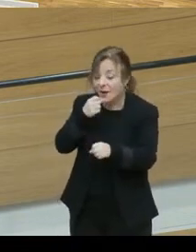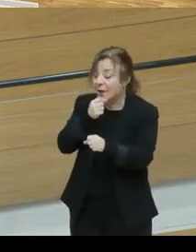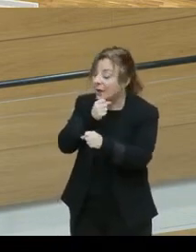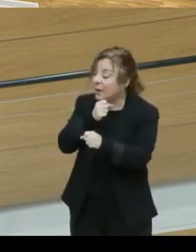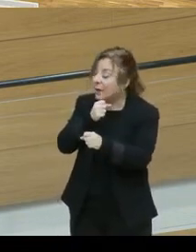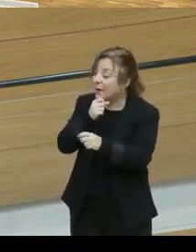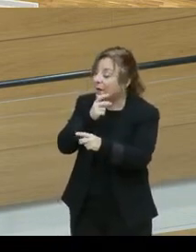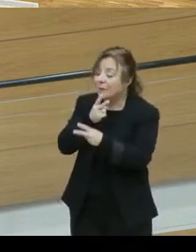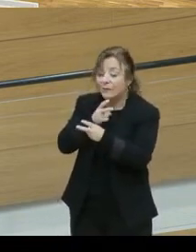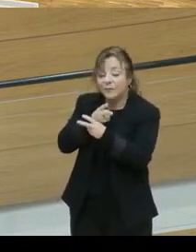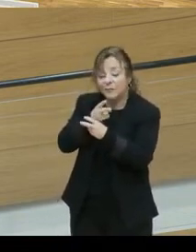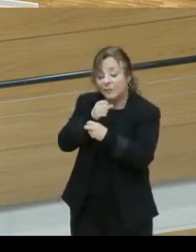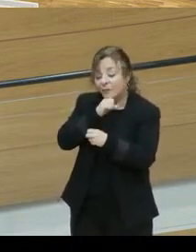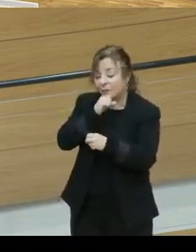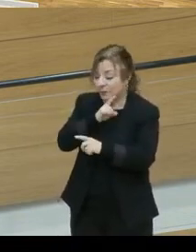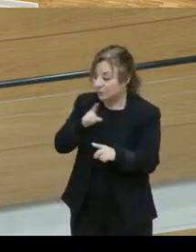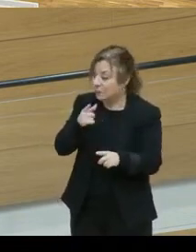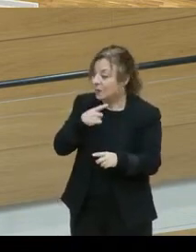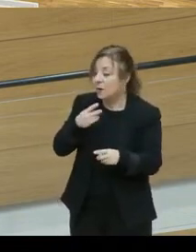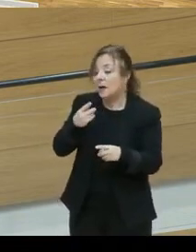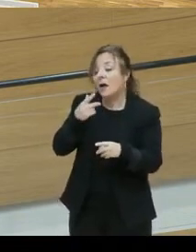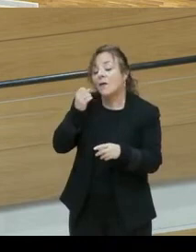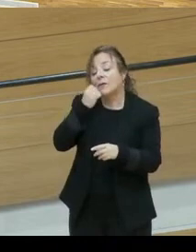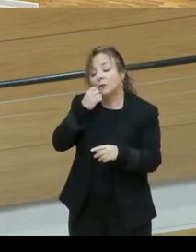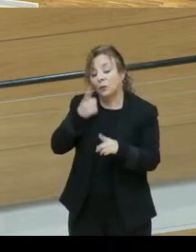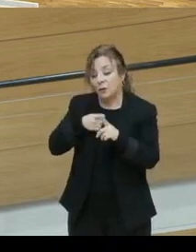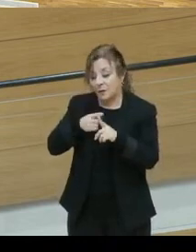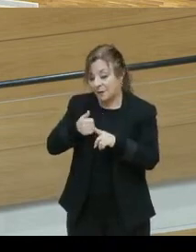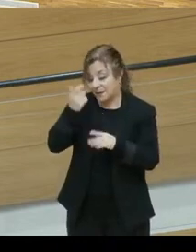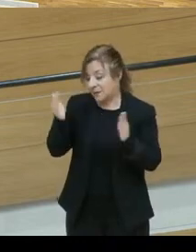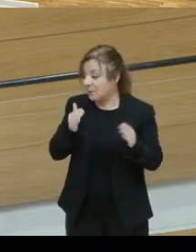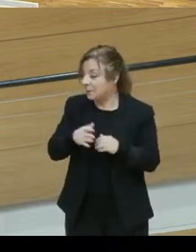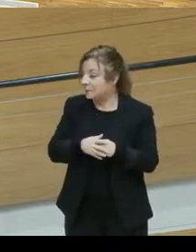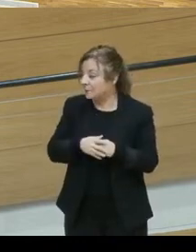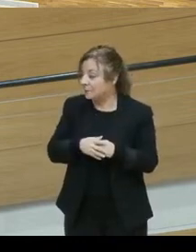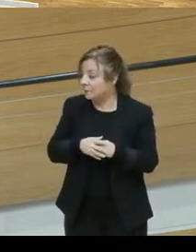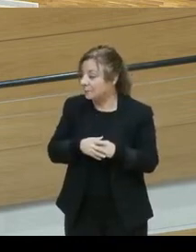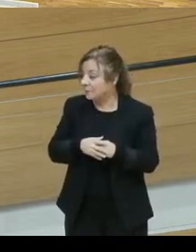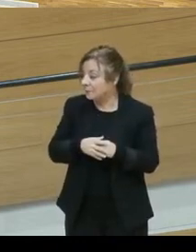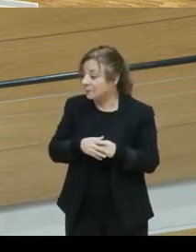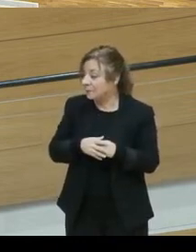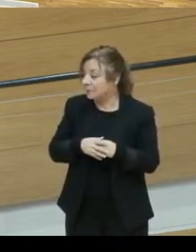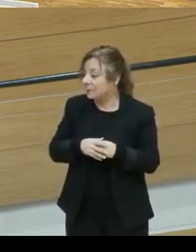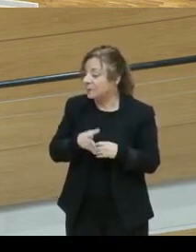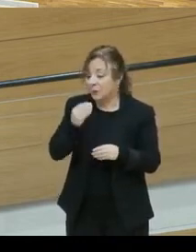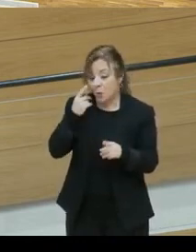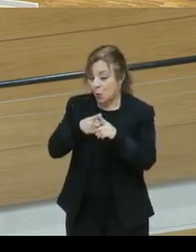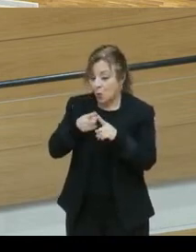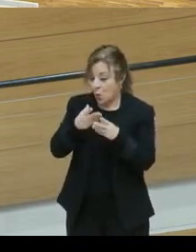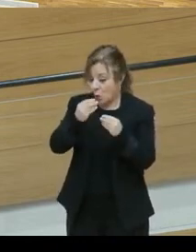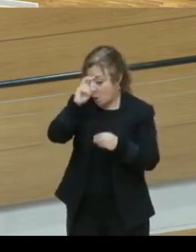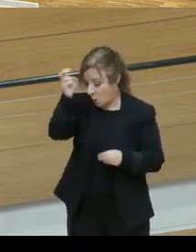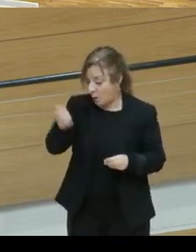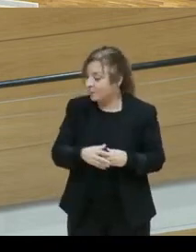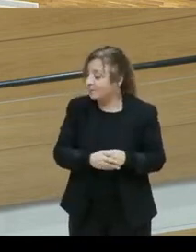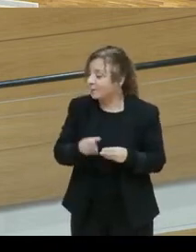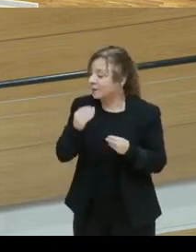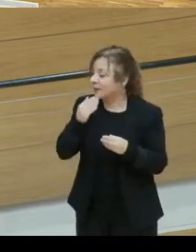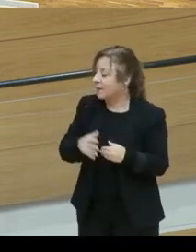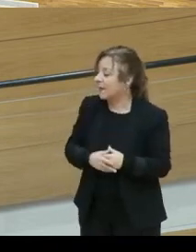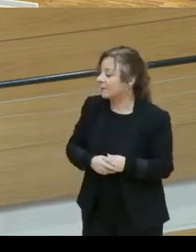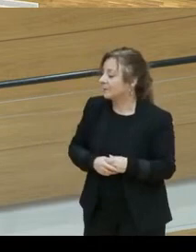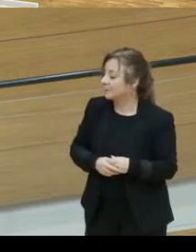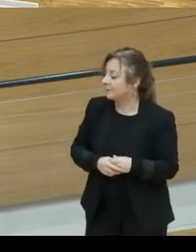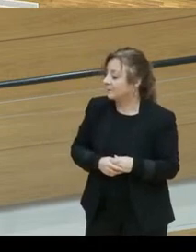fruta tenga una vida útil mayor. Pero tienen muchos usos. Gracias. Gracias.